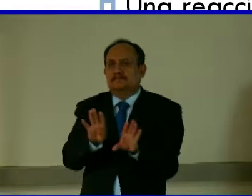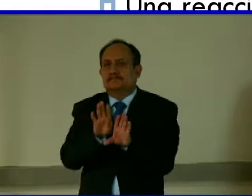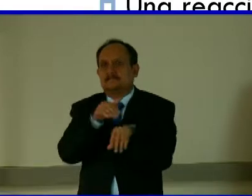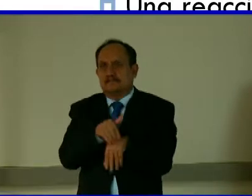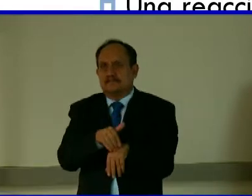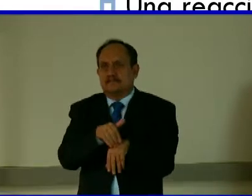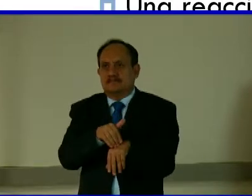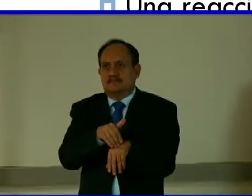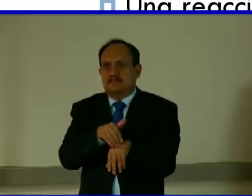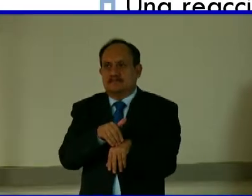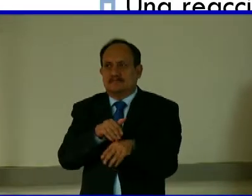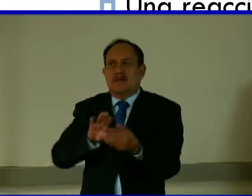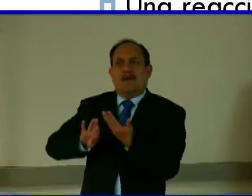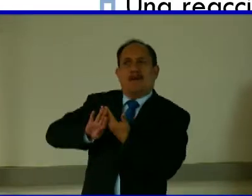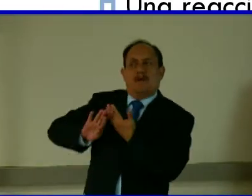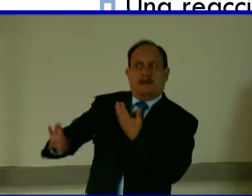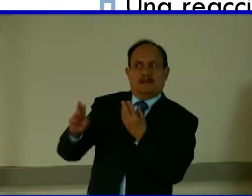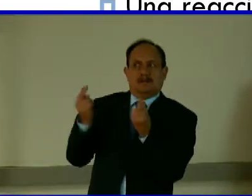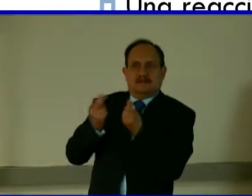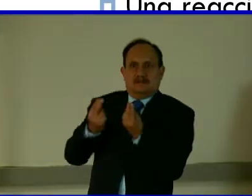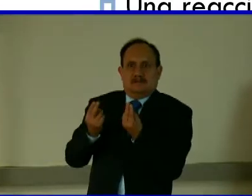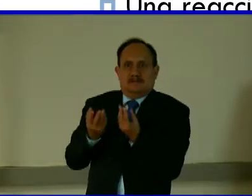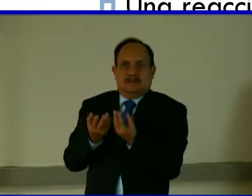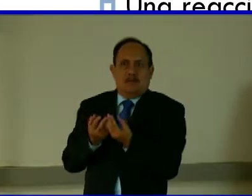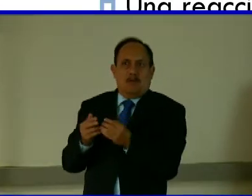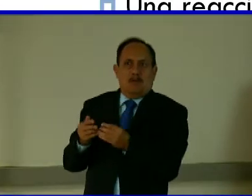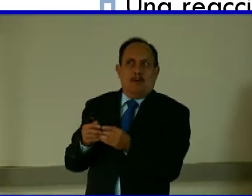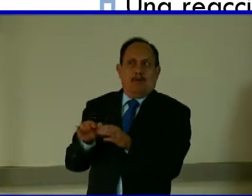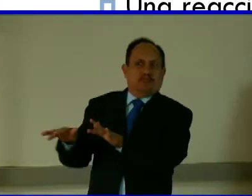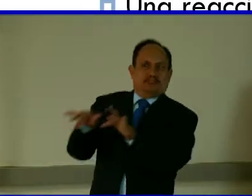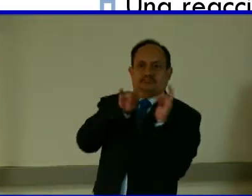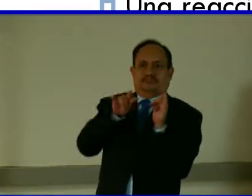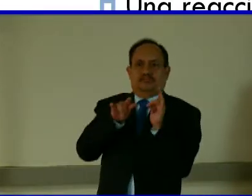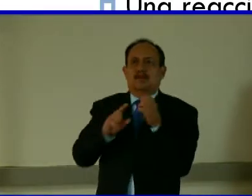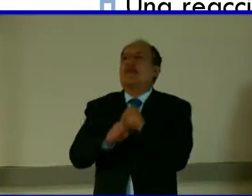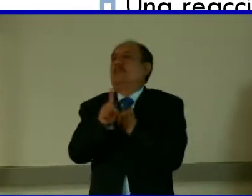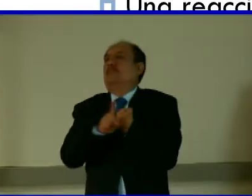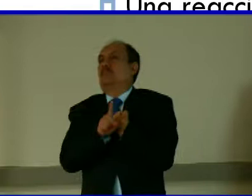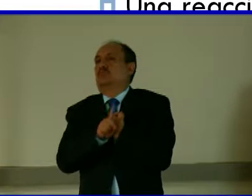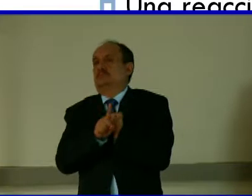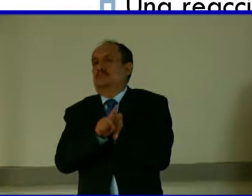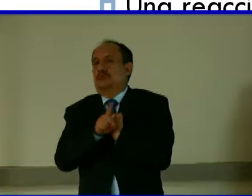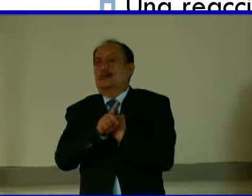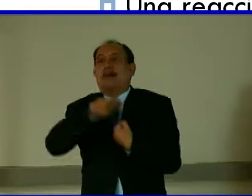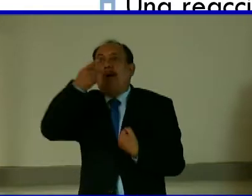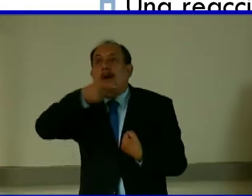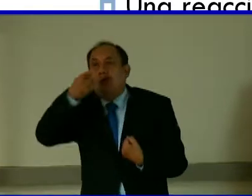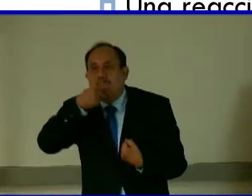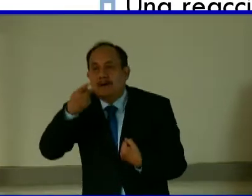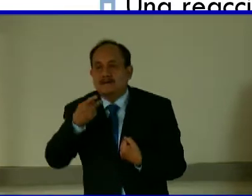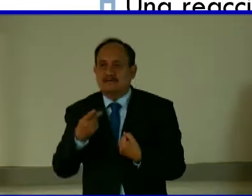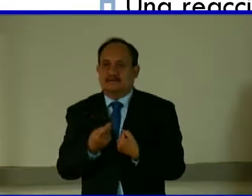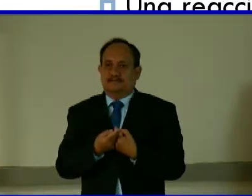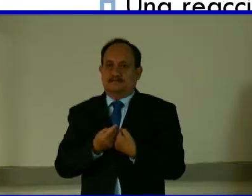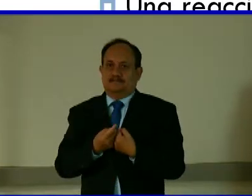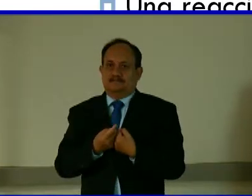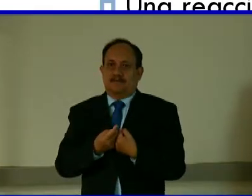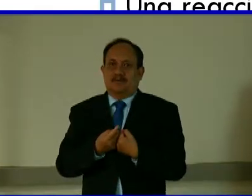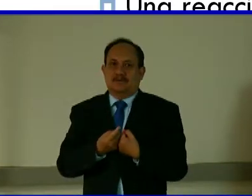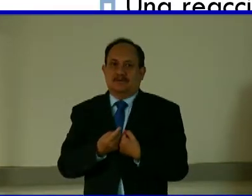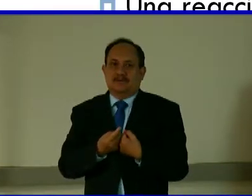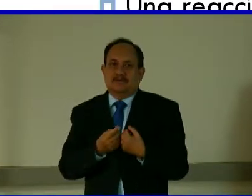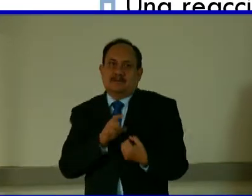Evita situaciones o se retrae. Eso va a causar problemas en el aula bien